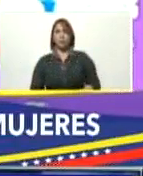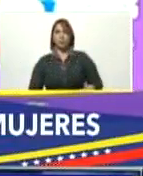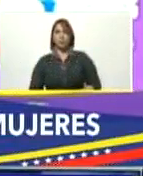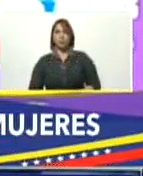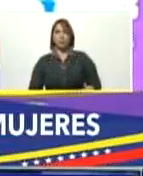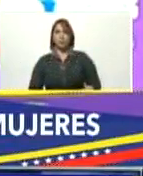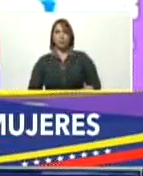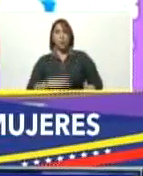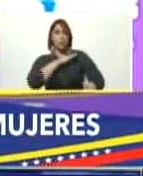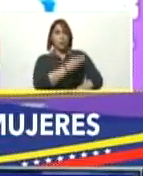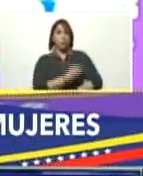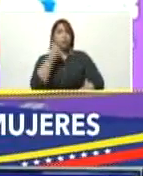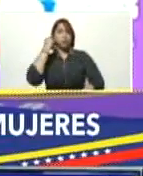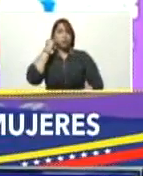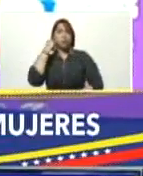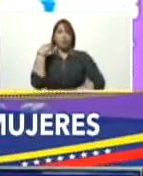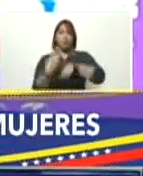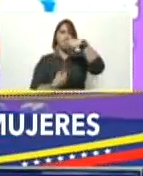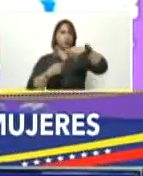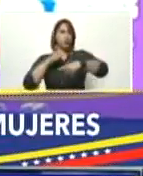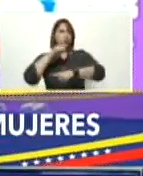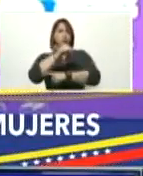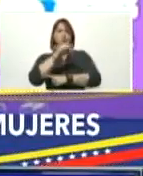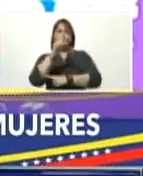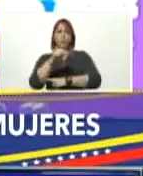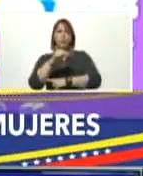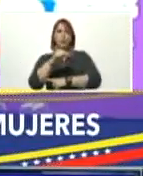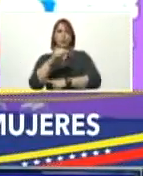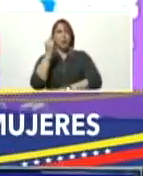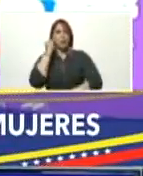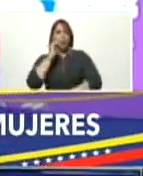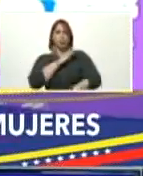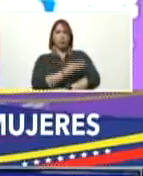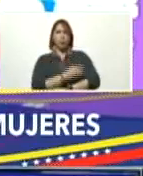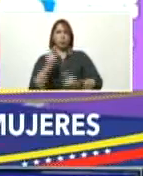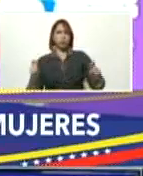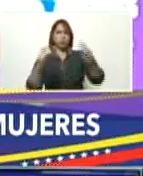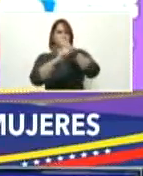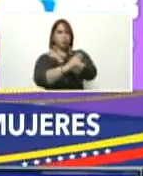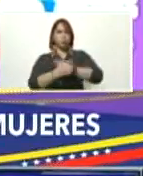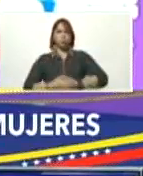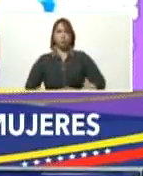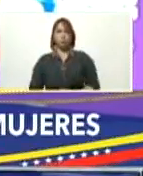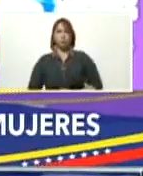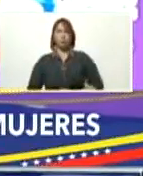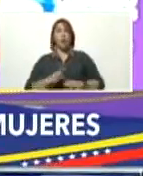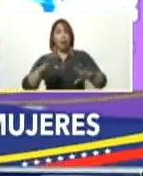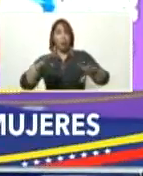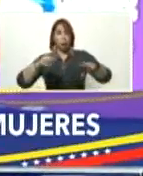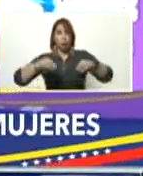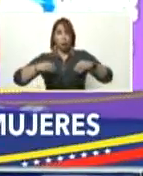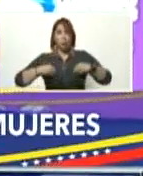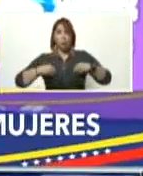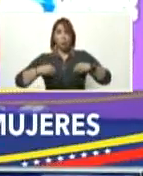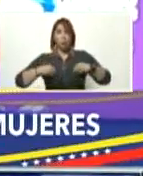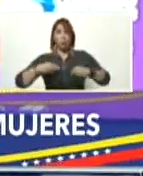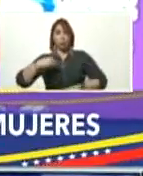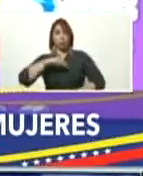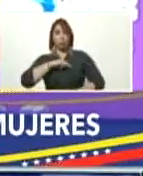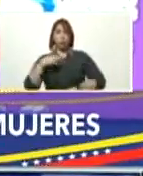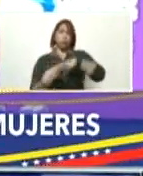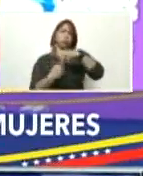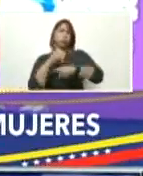el feminismo revolucionario, el feminismo transformador, y a asumir que nuestra